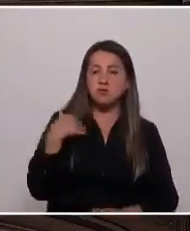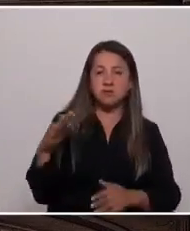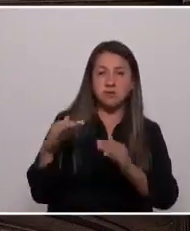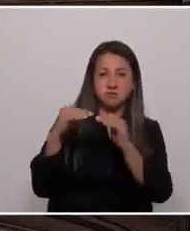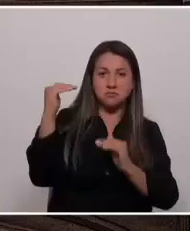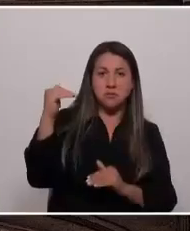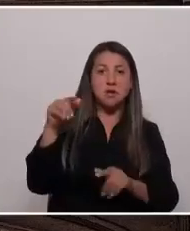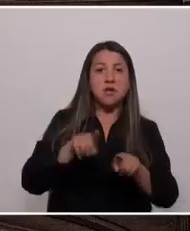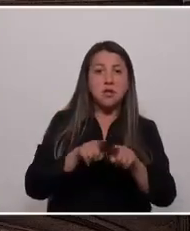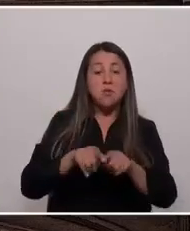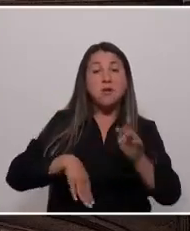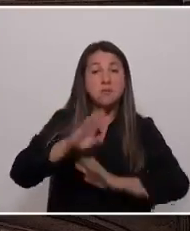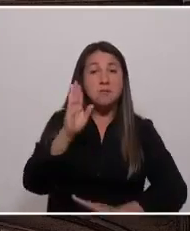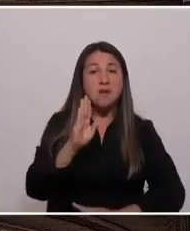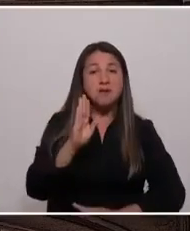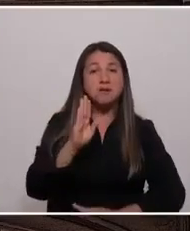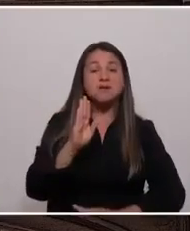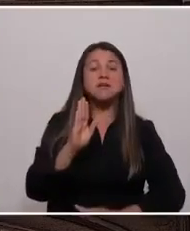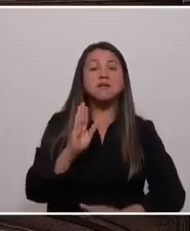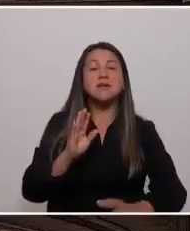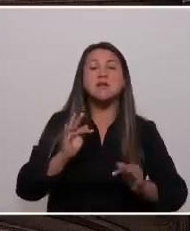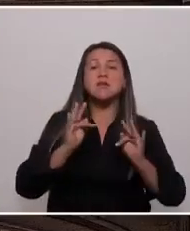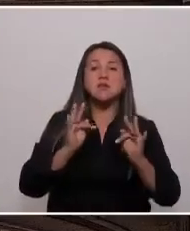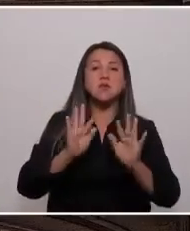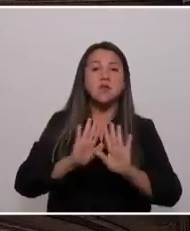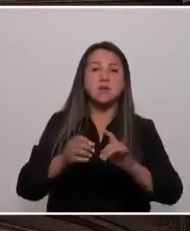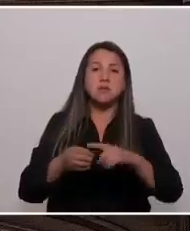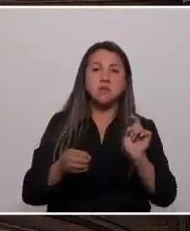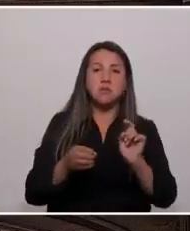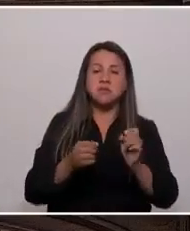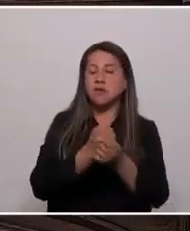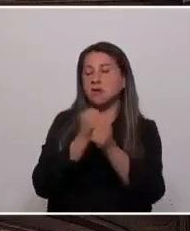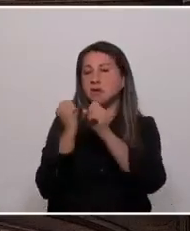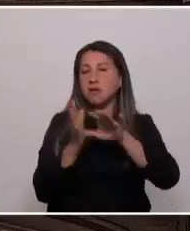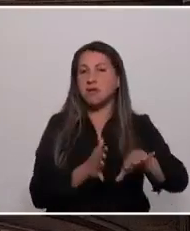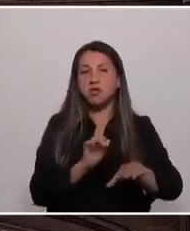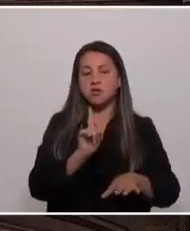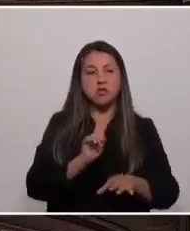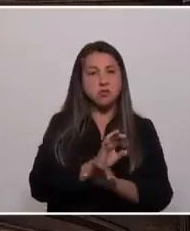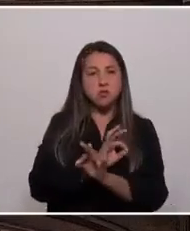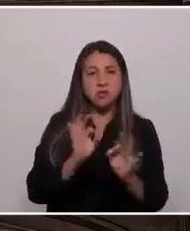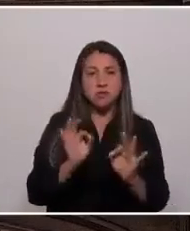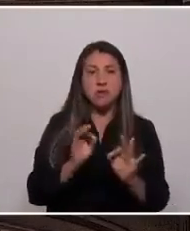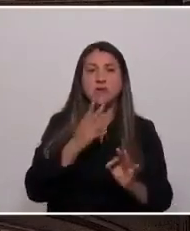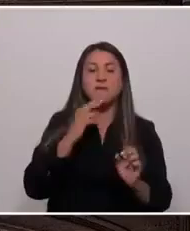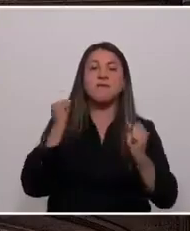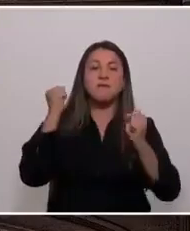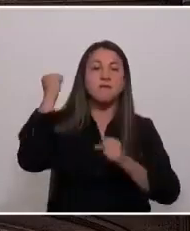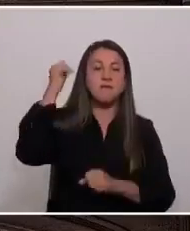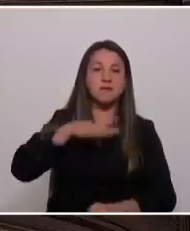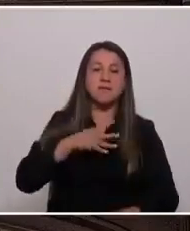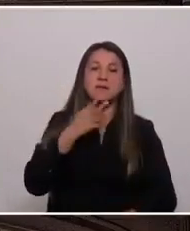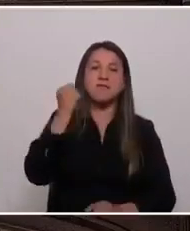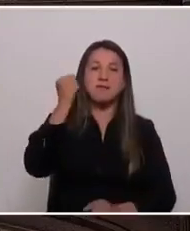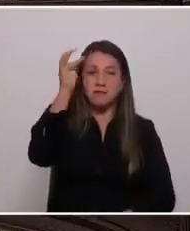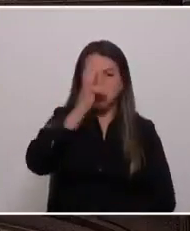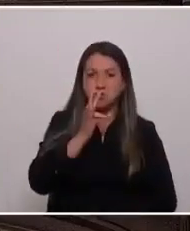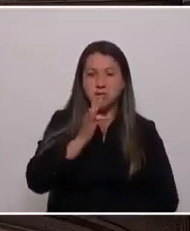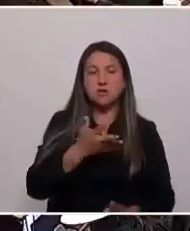mucho más no metamos jamás desertar viva chile viva el pueblo vio a los trabajadores muchas gracias